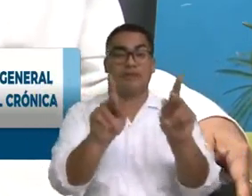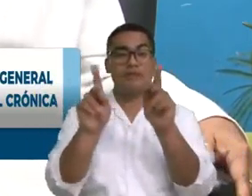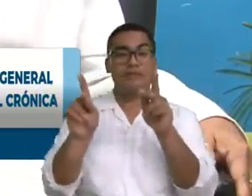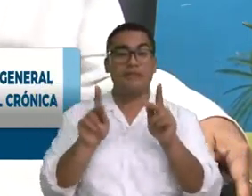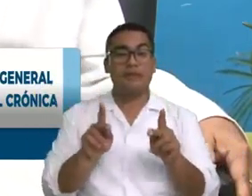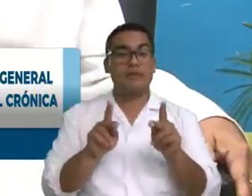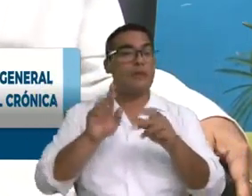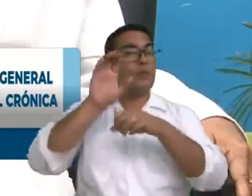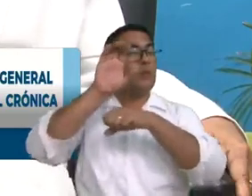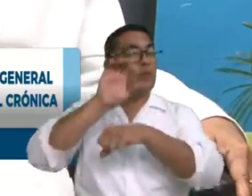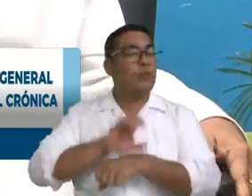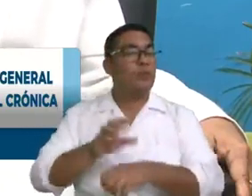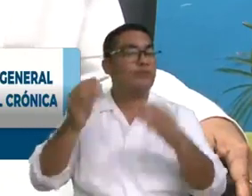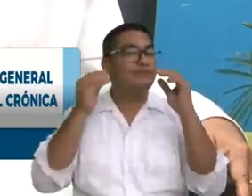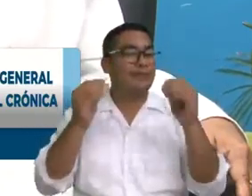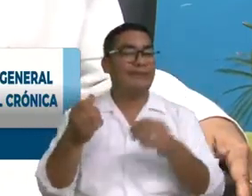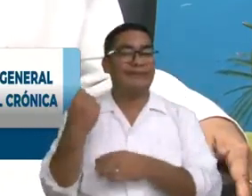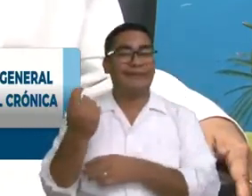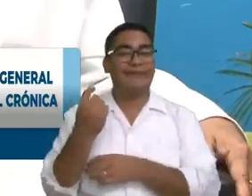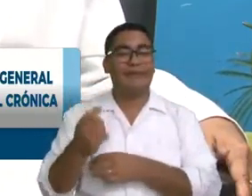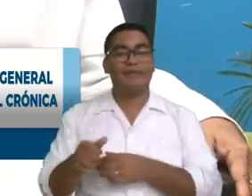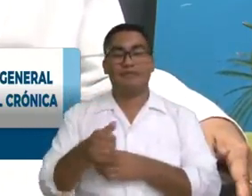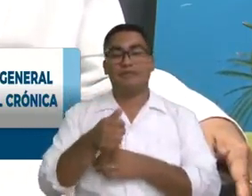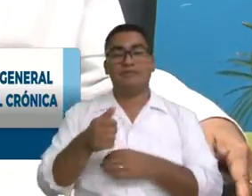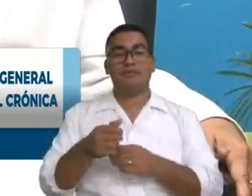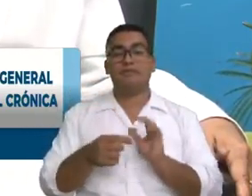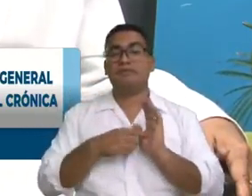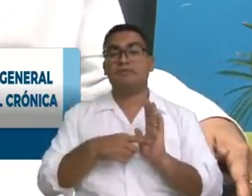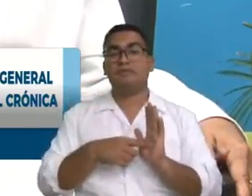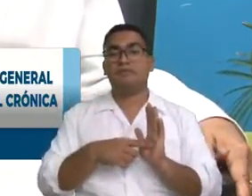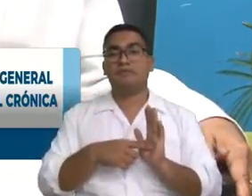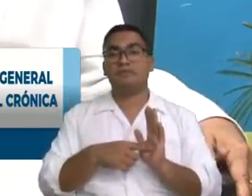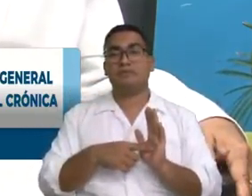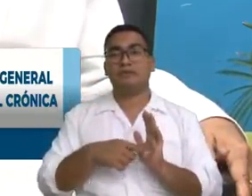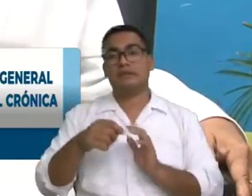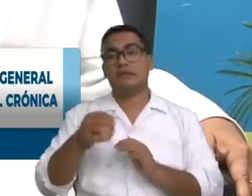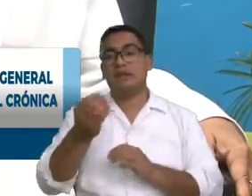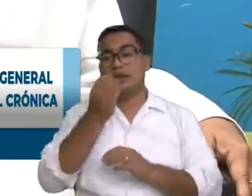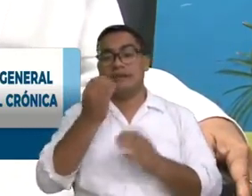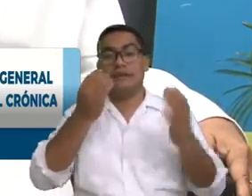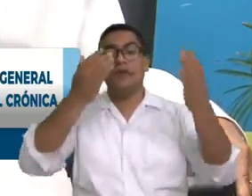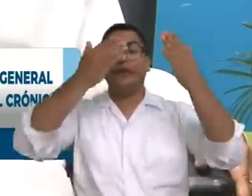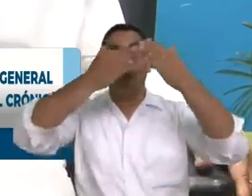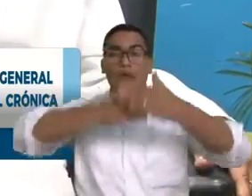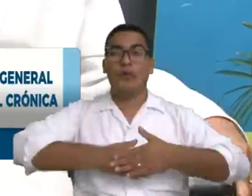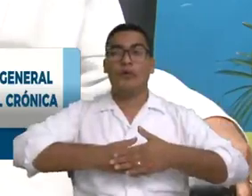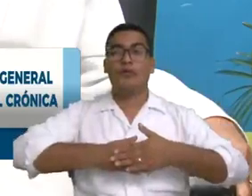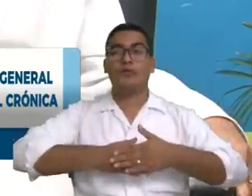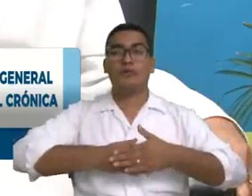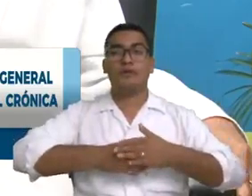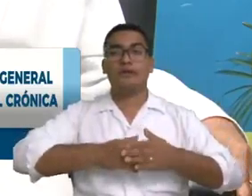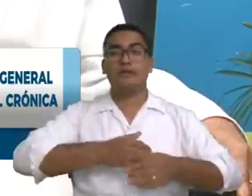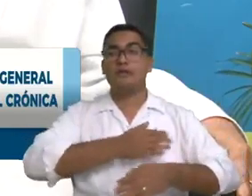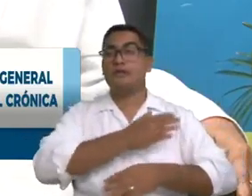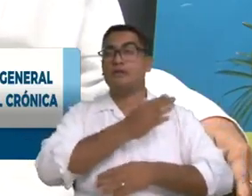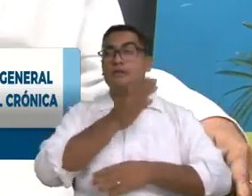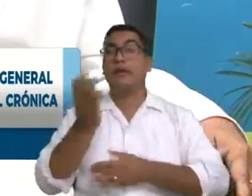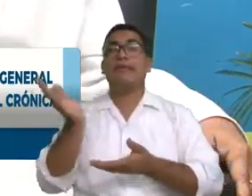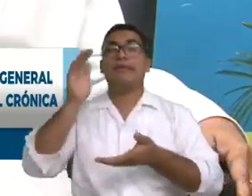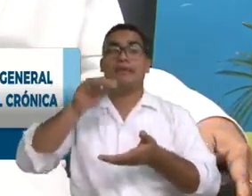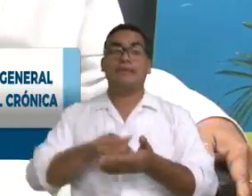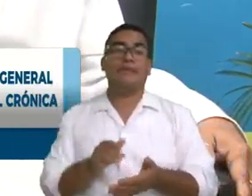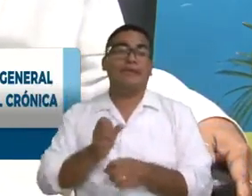tenemos esa educación. 6 horas después, que ya son podemos decir la cena, el cuerpo vuelve a pedir, ¿verdad?